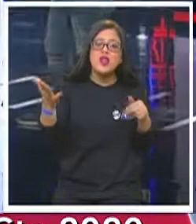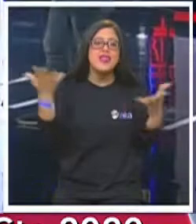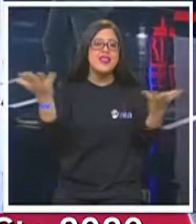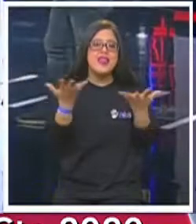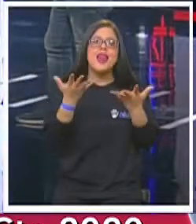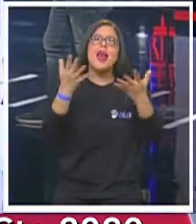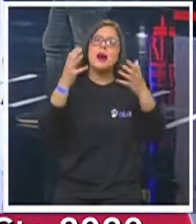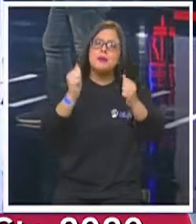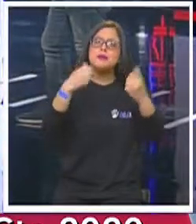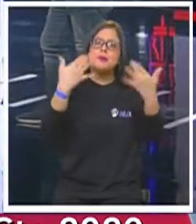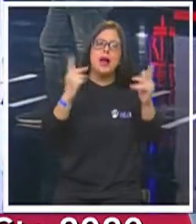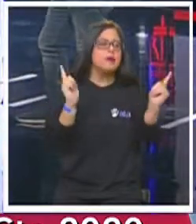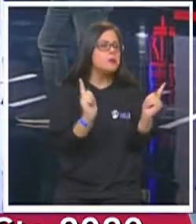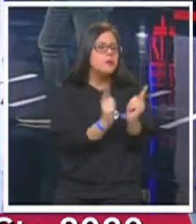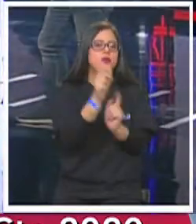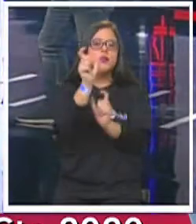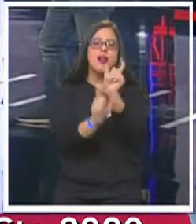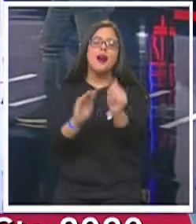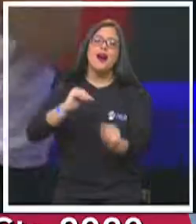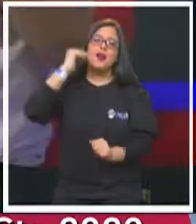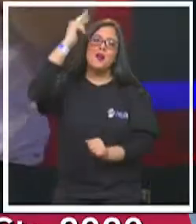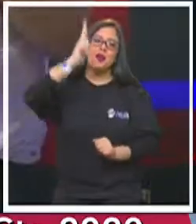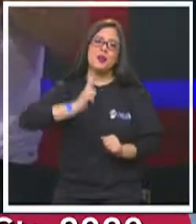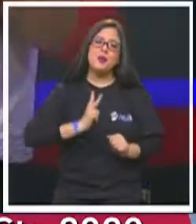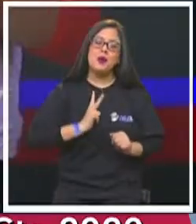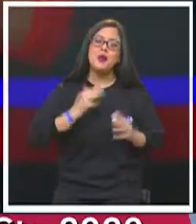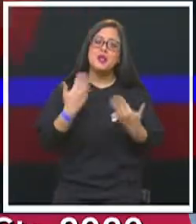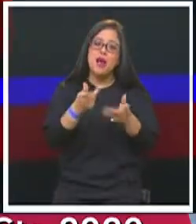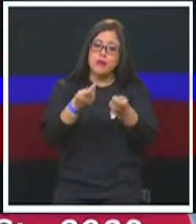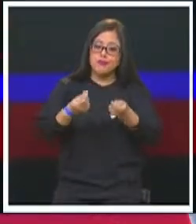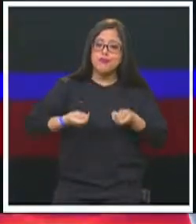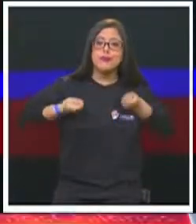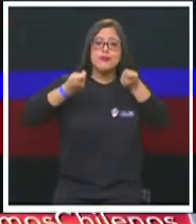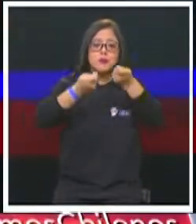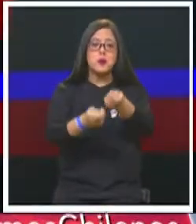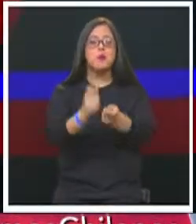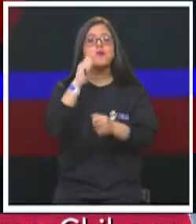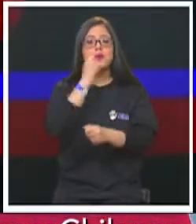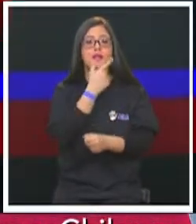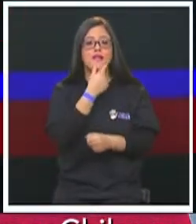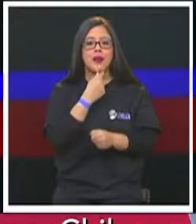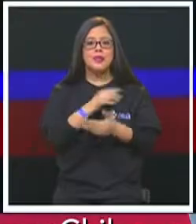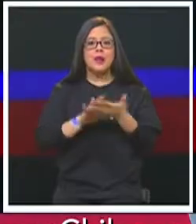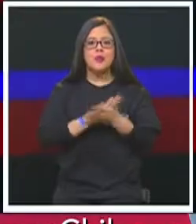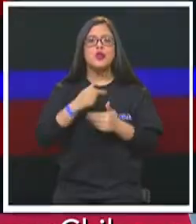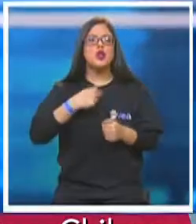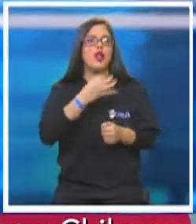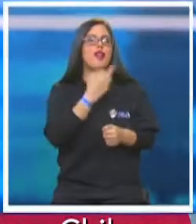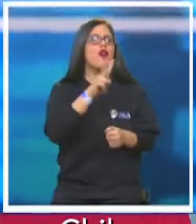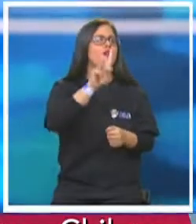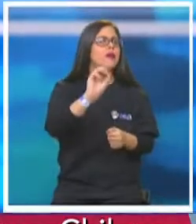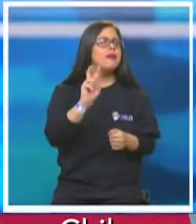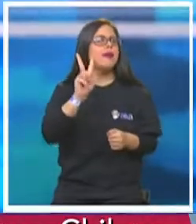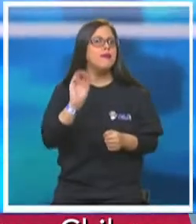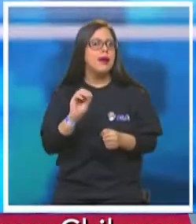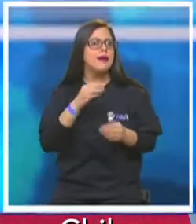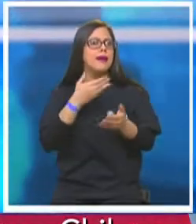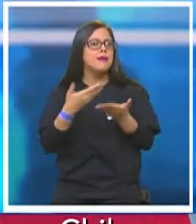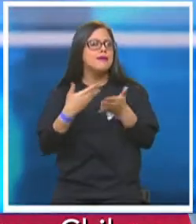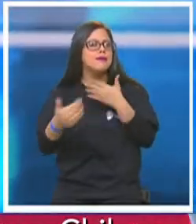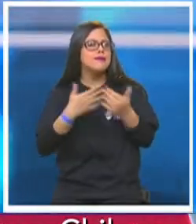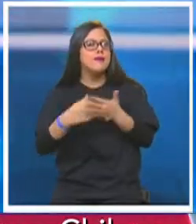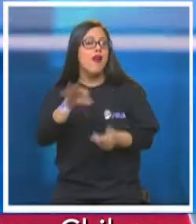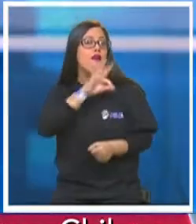estar cerca de nuestras personas mayores, entregar su aporte. Es tremendamente fácil. Yo le digo 2020 en el banco, lo tengo